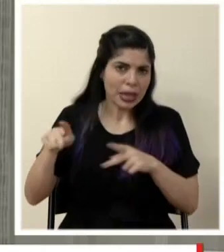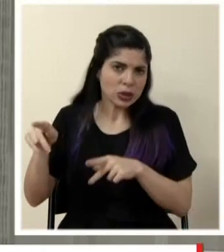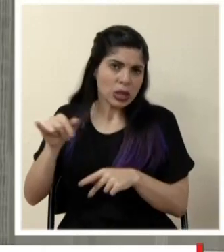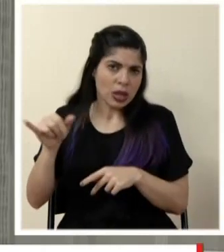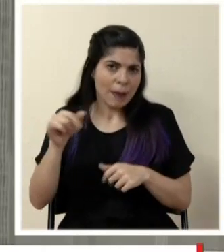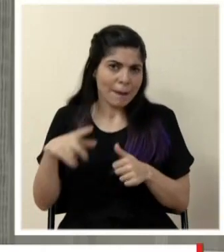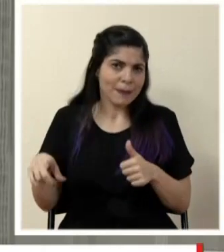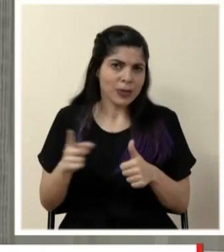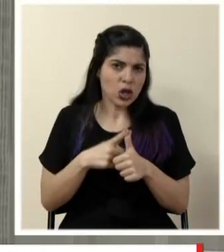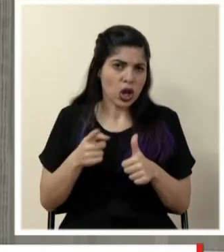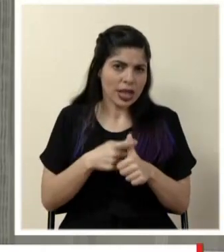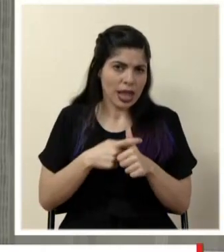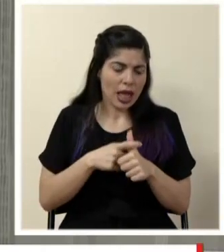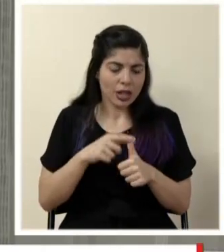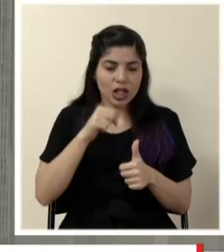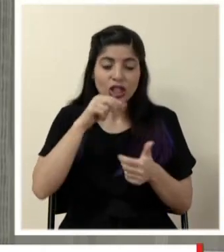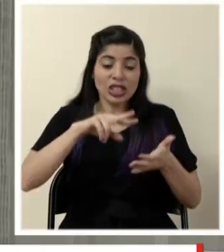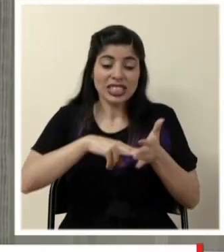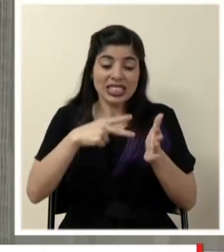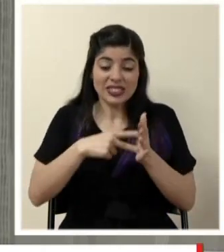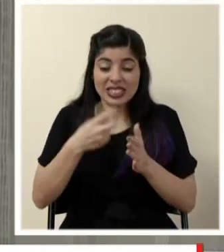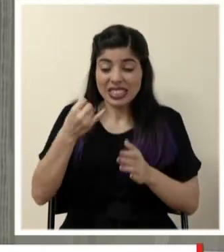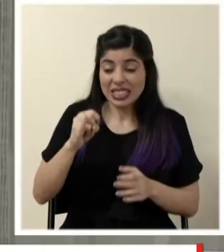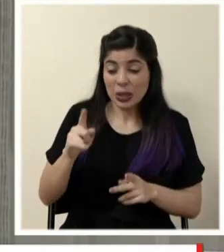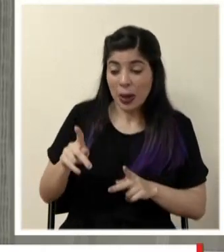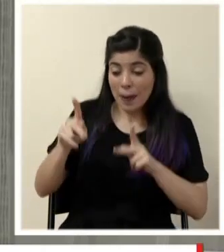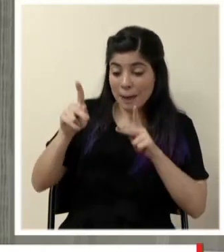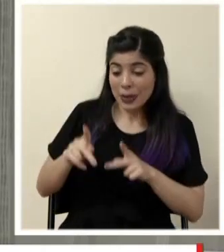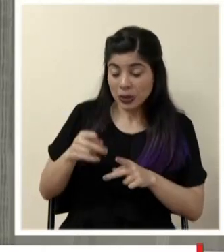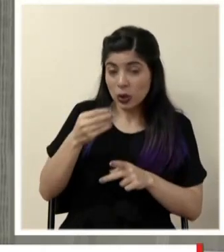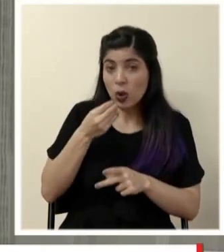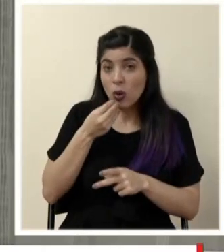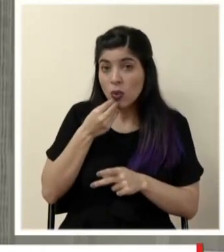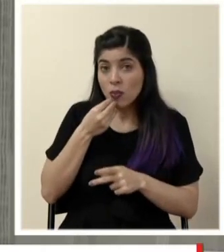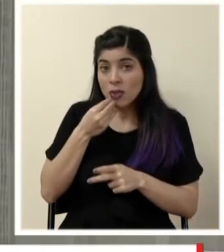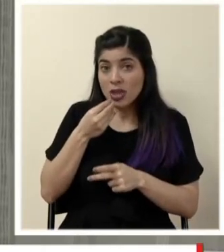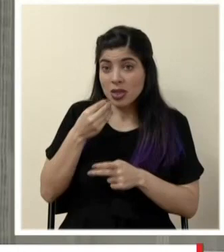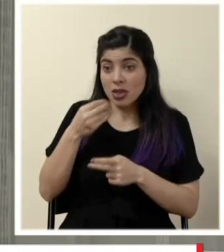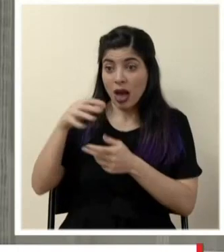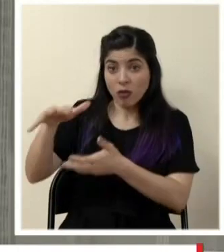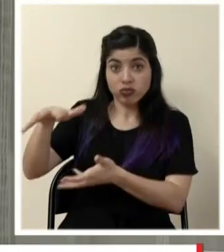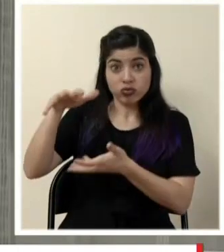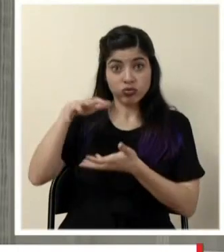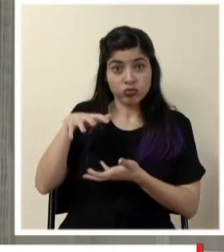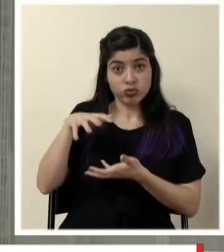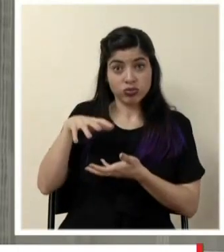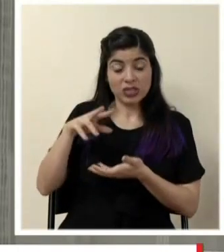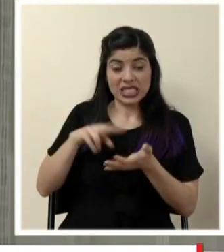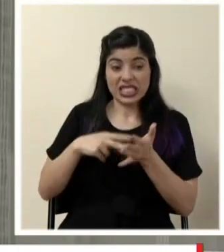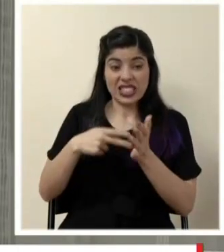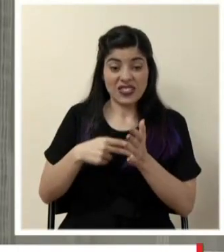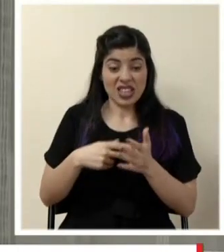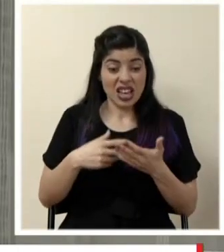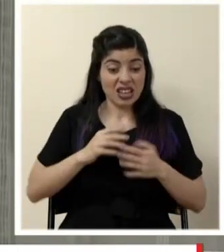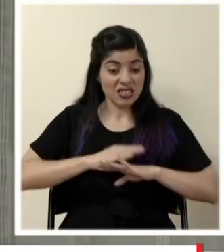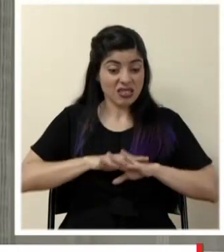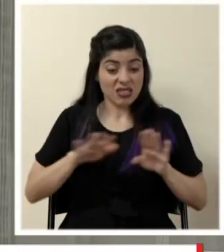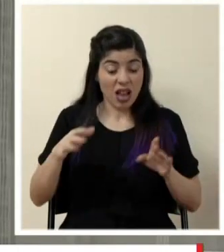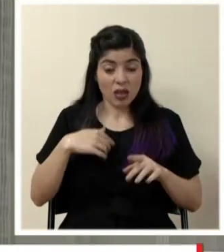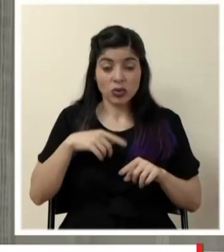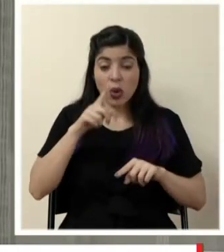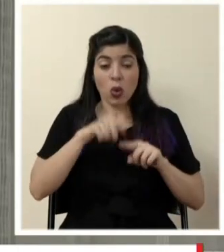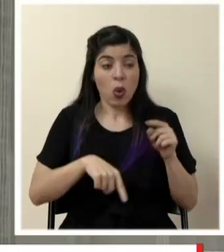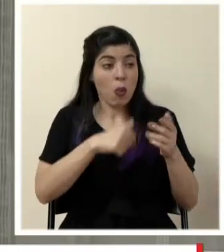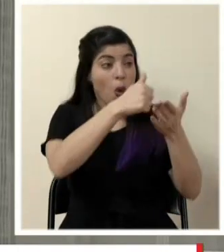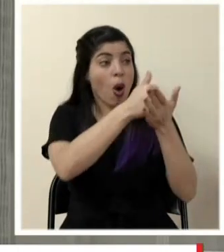prioridades, y no necesariamente el que la persona reciba una ración de alimentos ahorita le hace o le excluye en esta fase de la